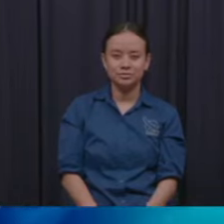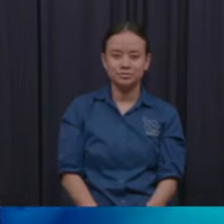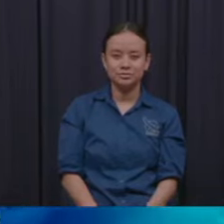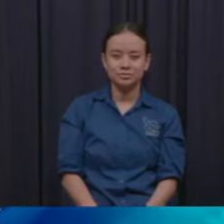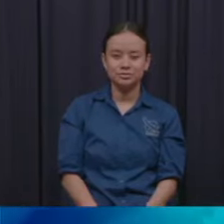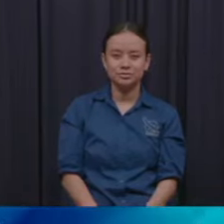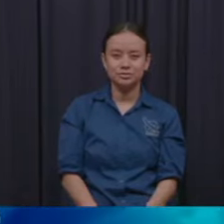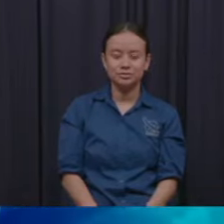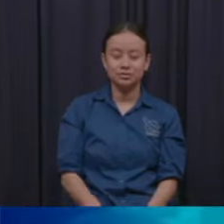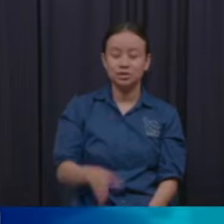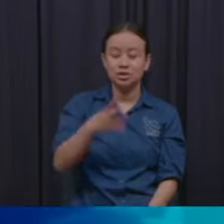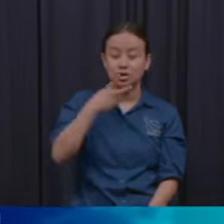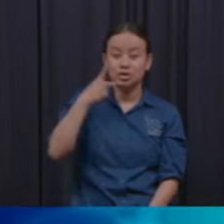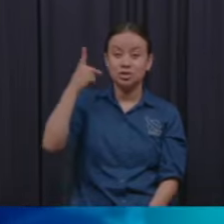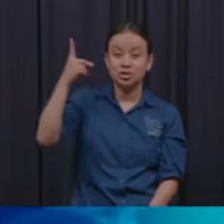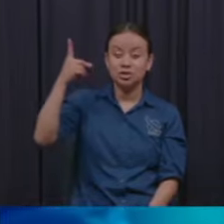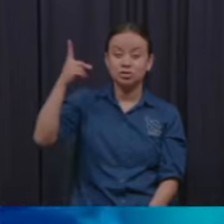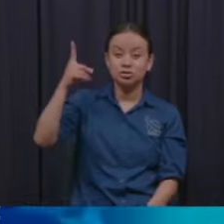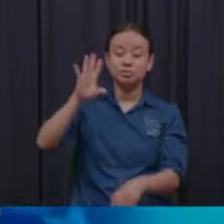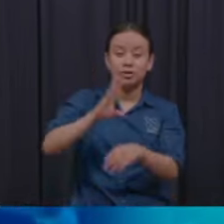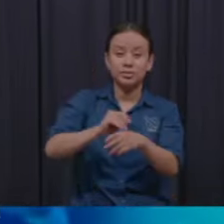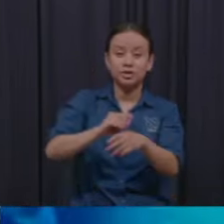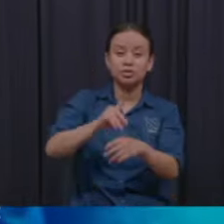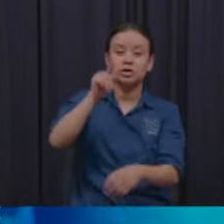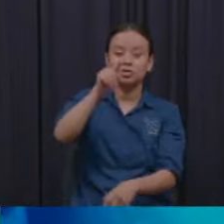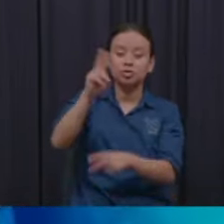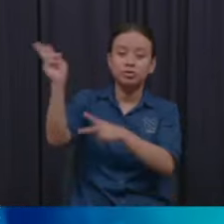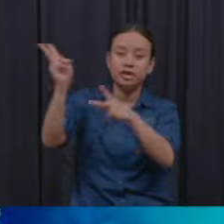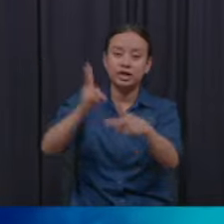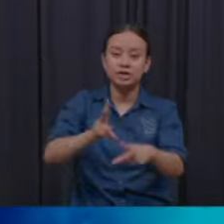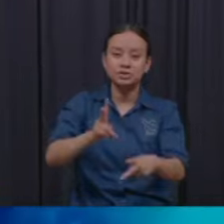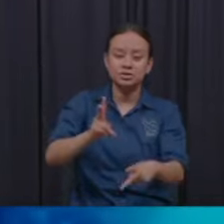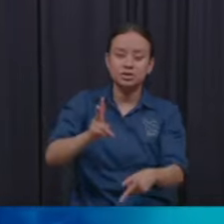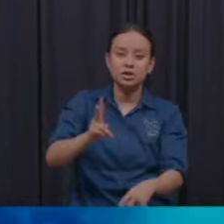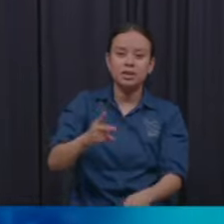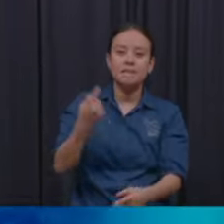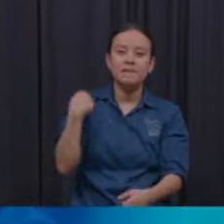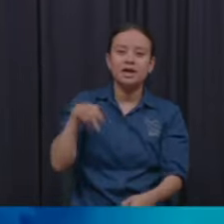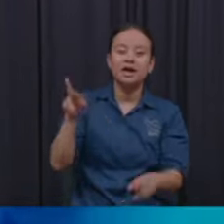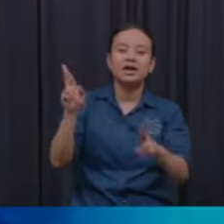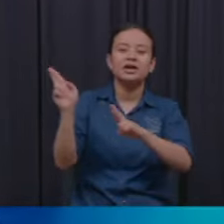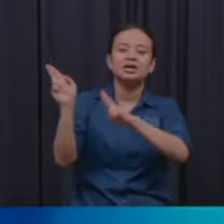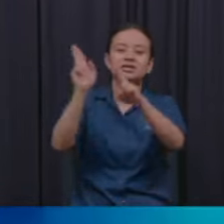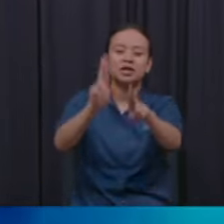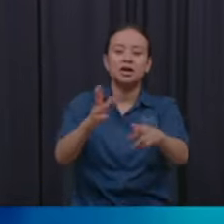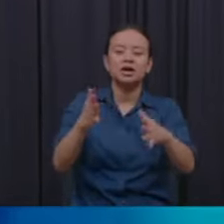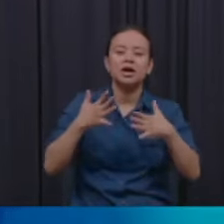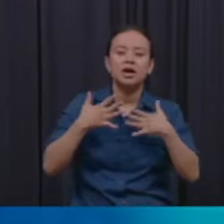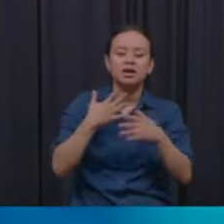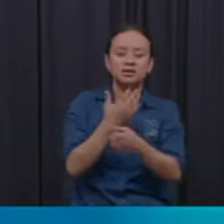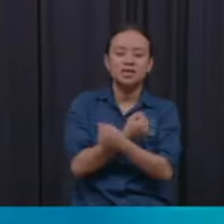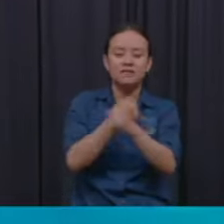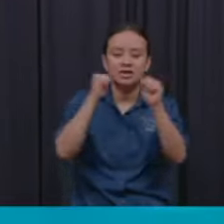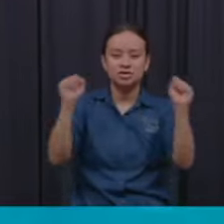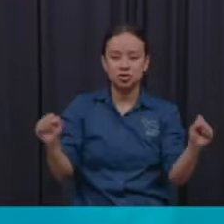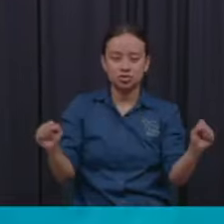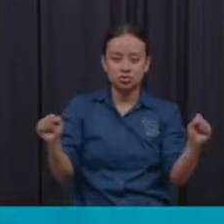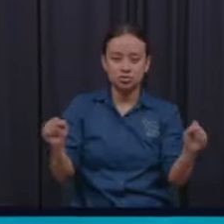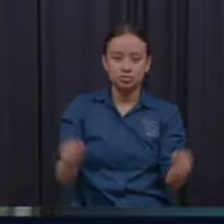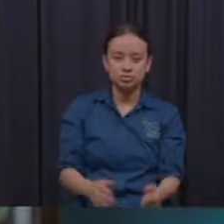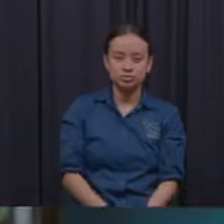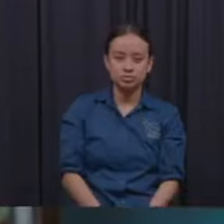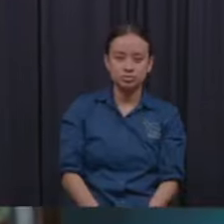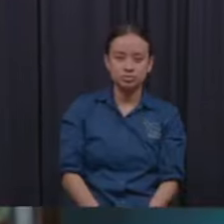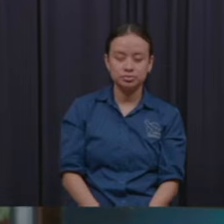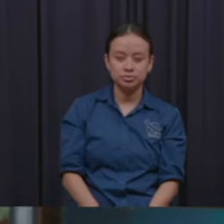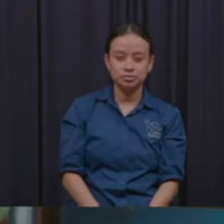Dios te trajo con el propósito para salvarte y para reconciliarte con Él. No sé si aquí vienen otras dos